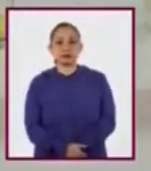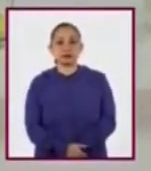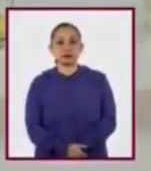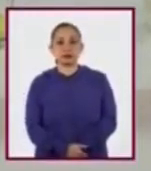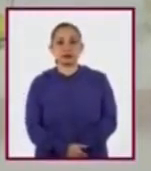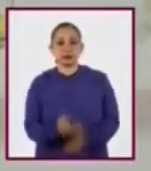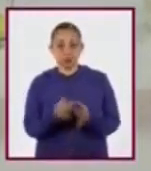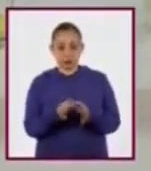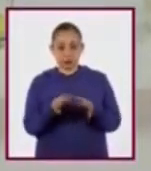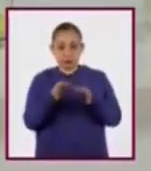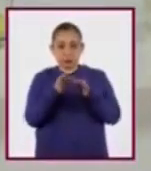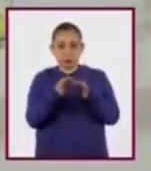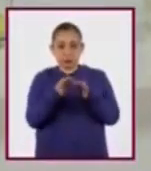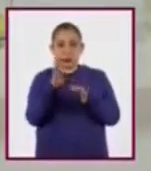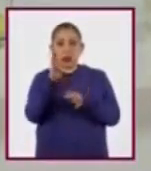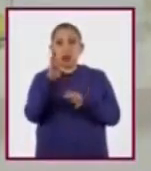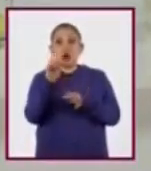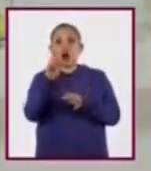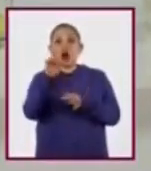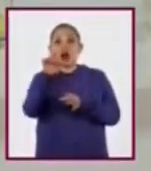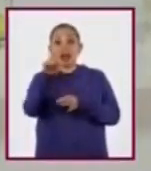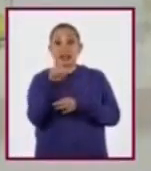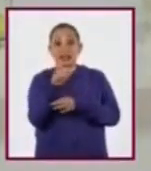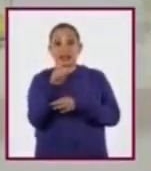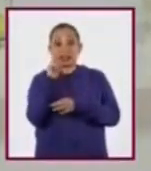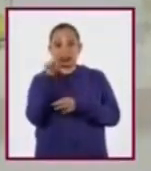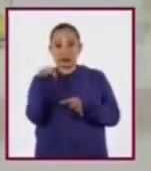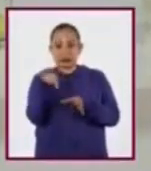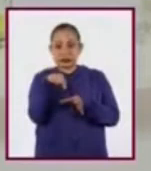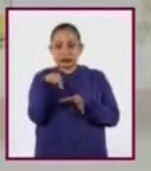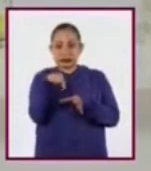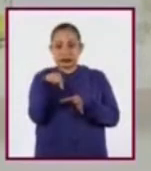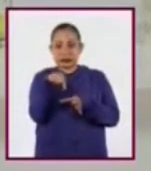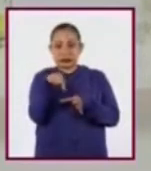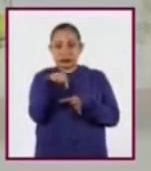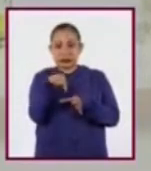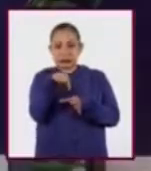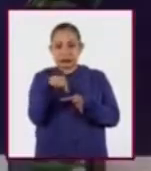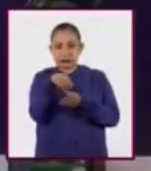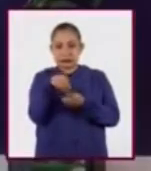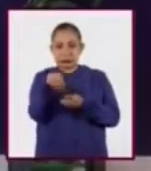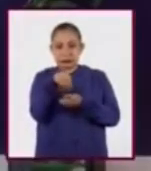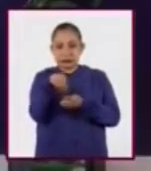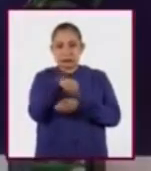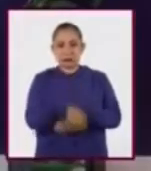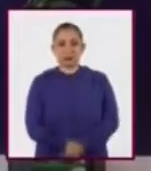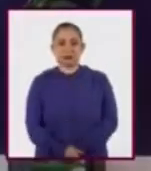Nuestro recipiente tiene bórax. Vamos a mover un poco para mezclar.